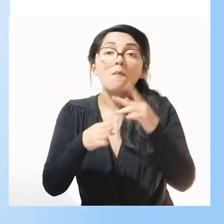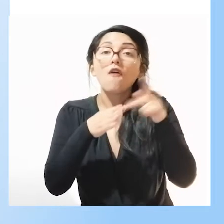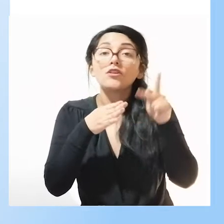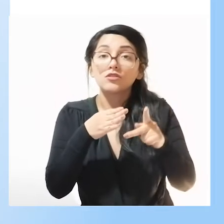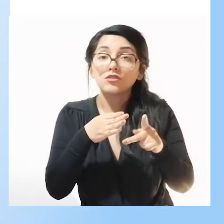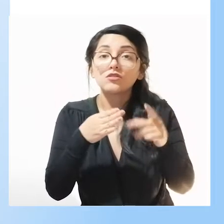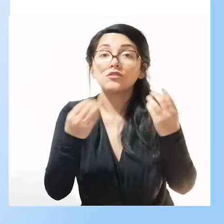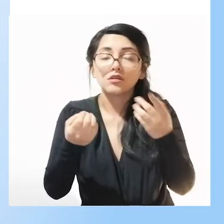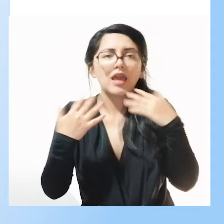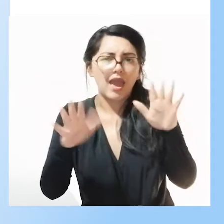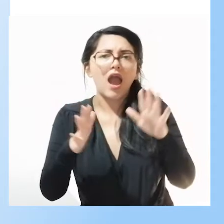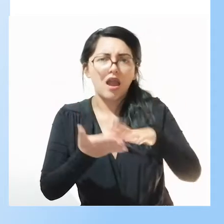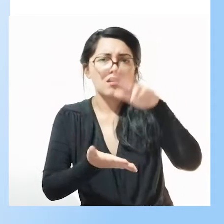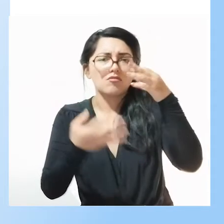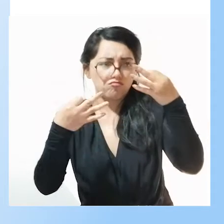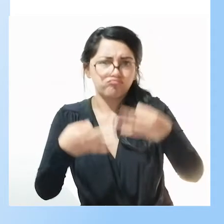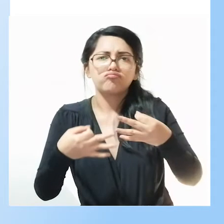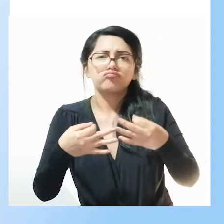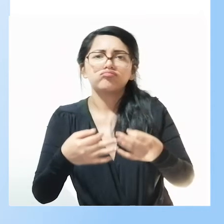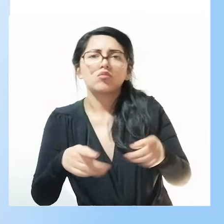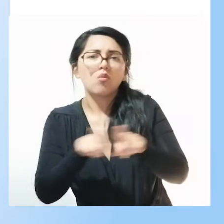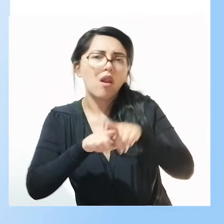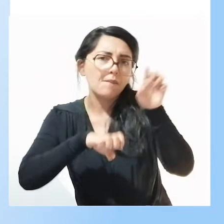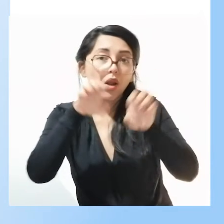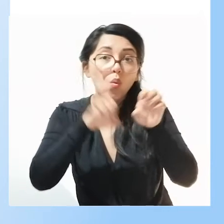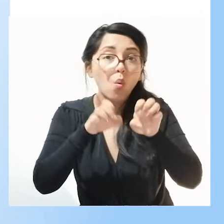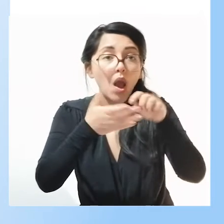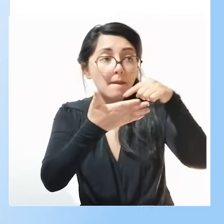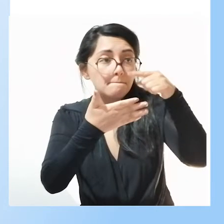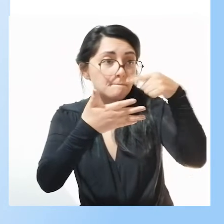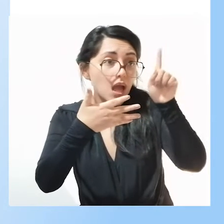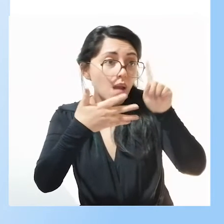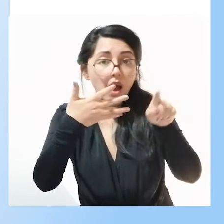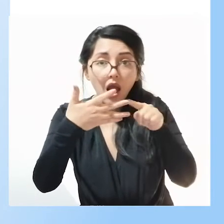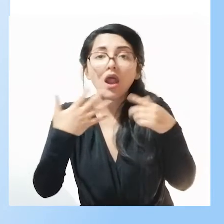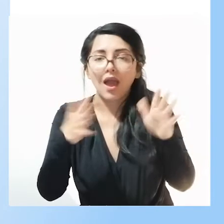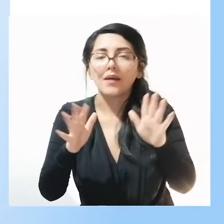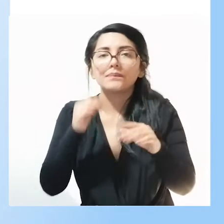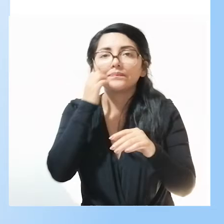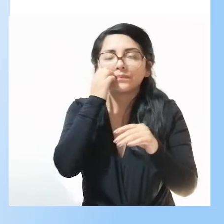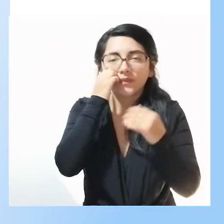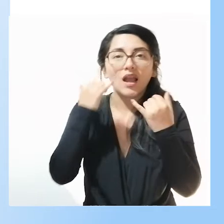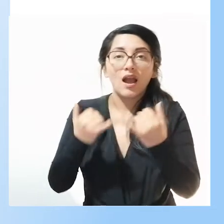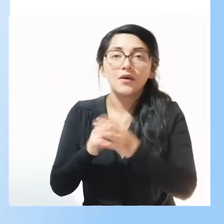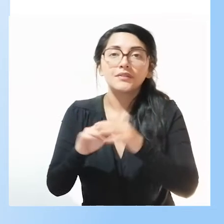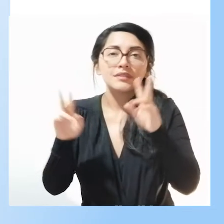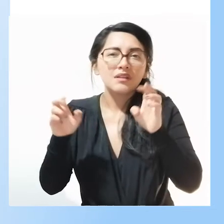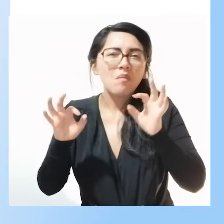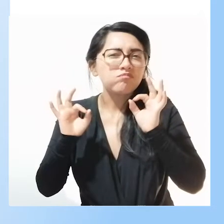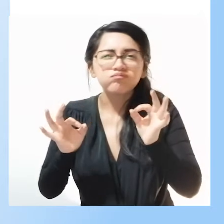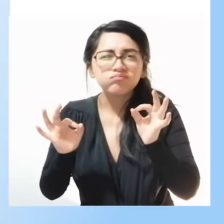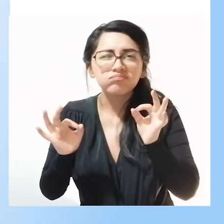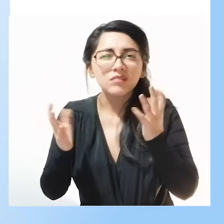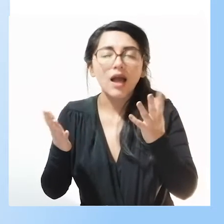se planifica, etc. Me interesa destacar la educación de calidad, que tiene que ver, ya hablaremos luego, con